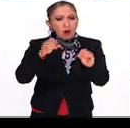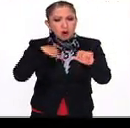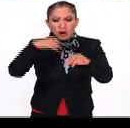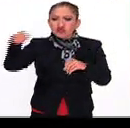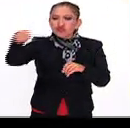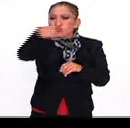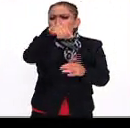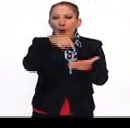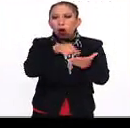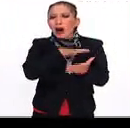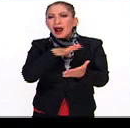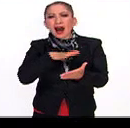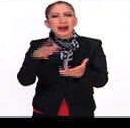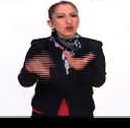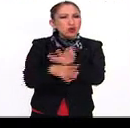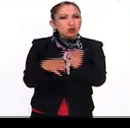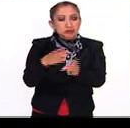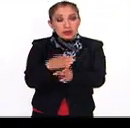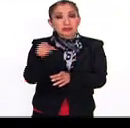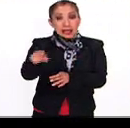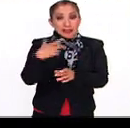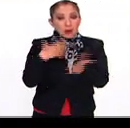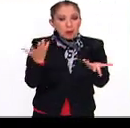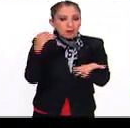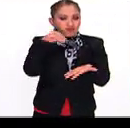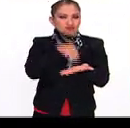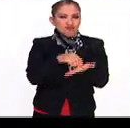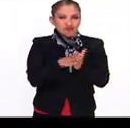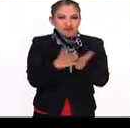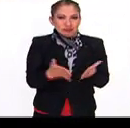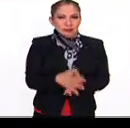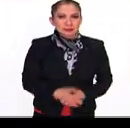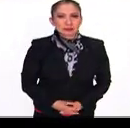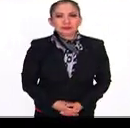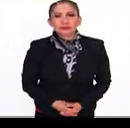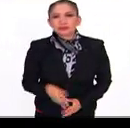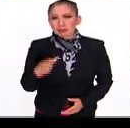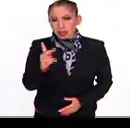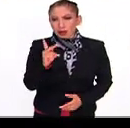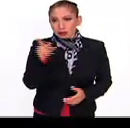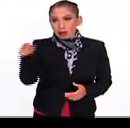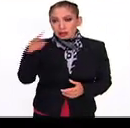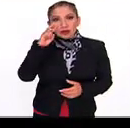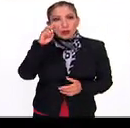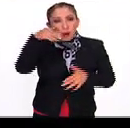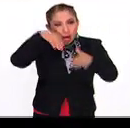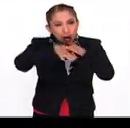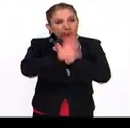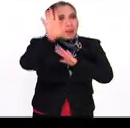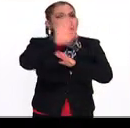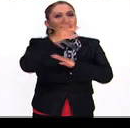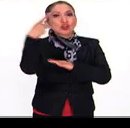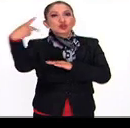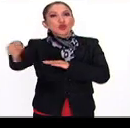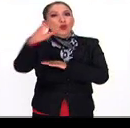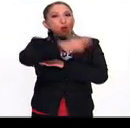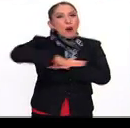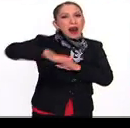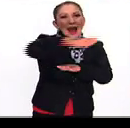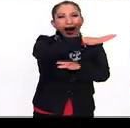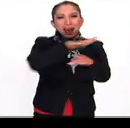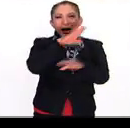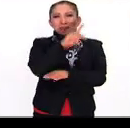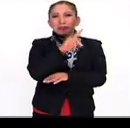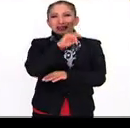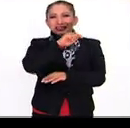mapeo. Y todo eso en una trama poética también. Bueno, pero si nos inserta en un paisaje, en sí, su paisaje. En un paisaje